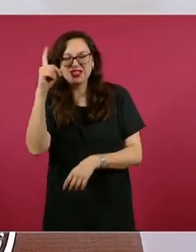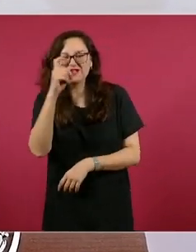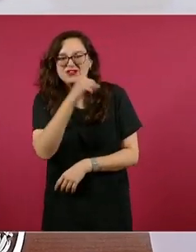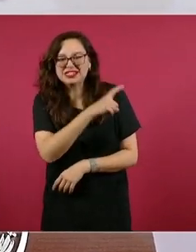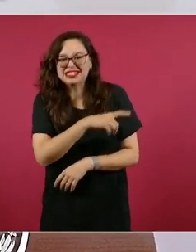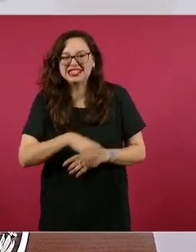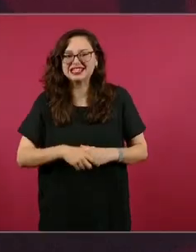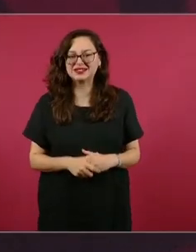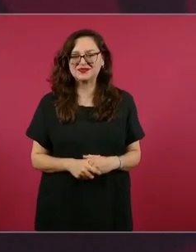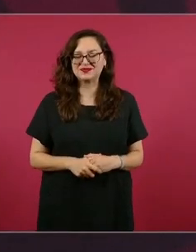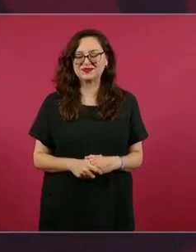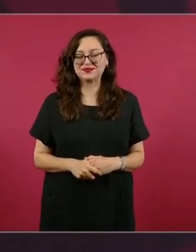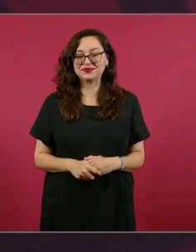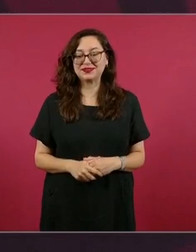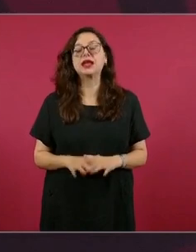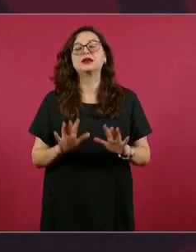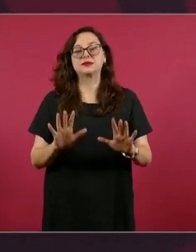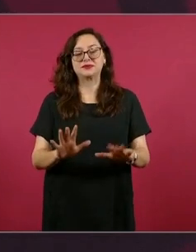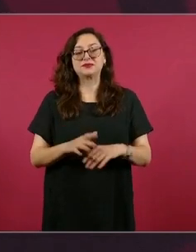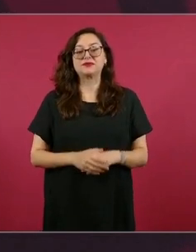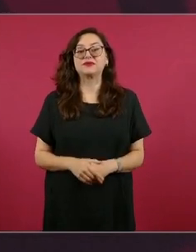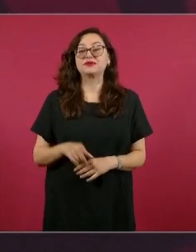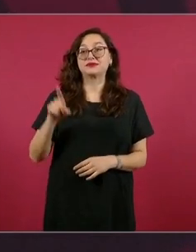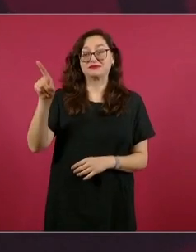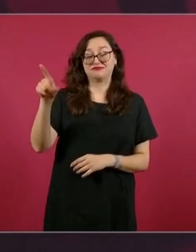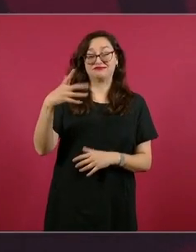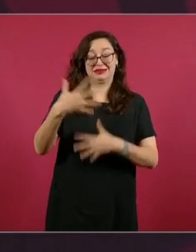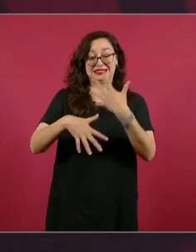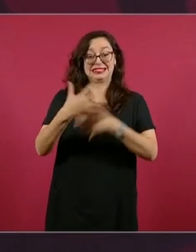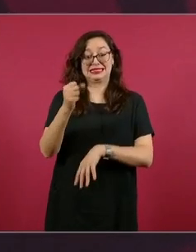cuando toco las campanas, pues